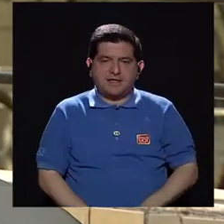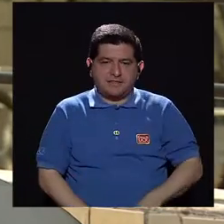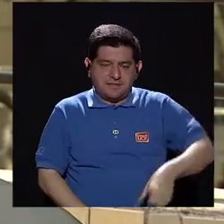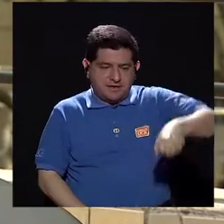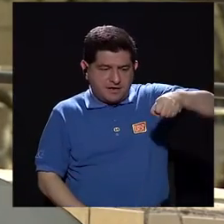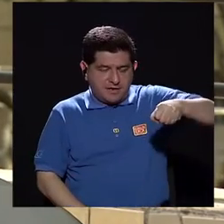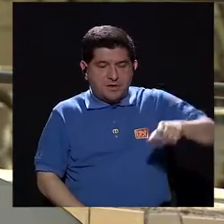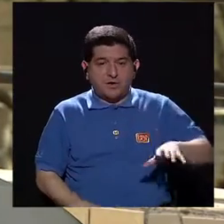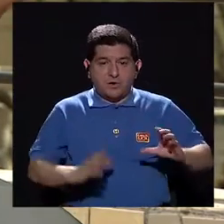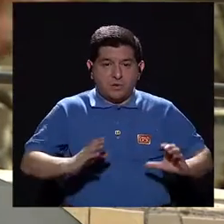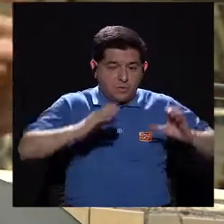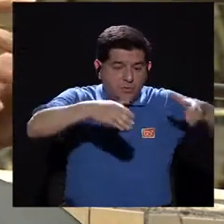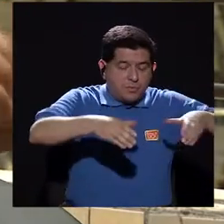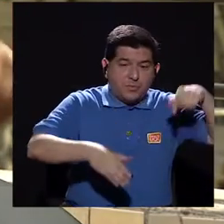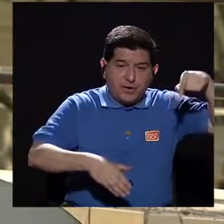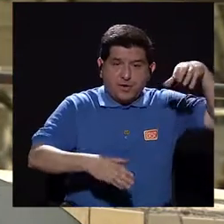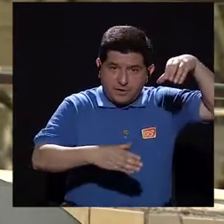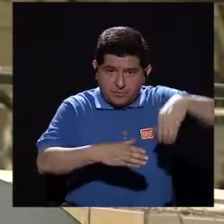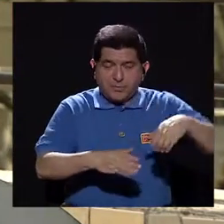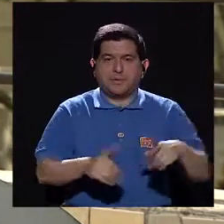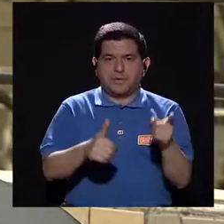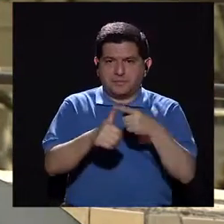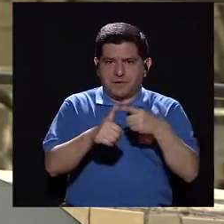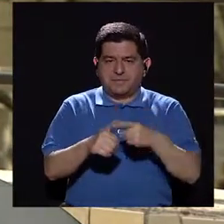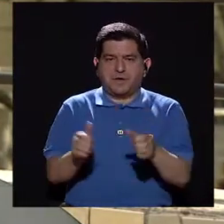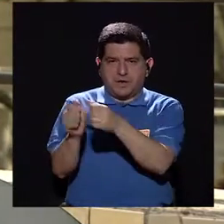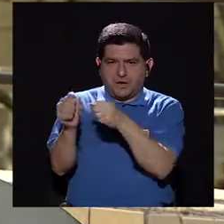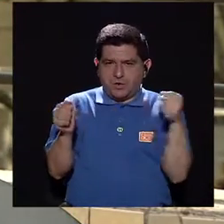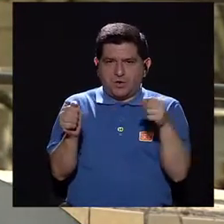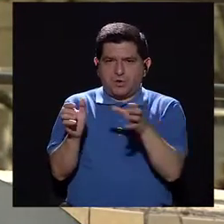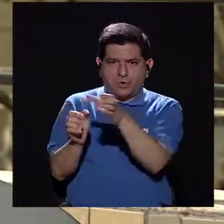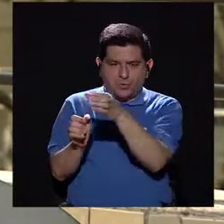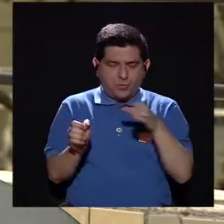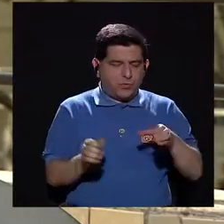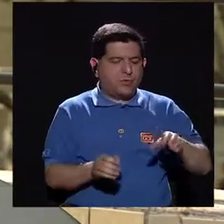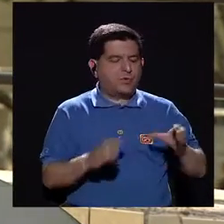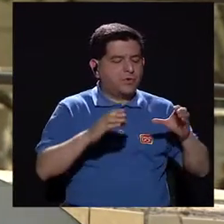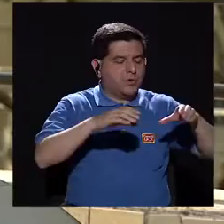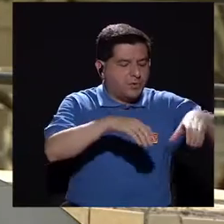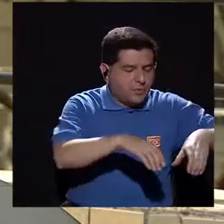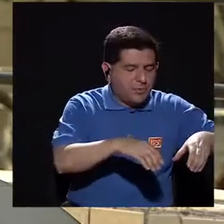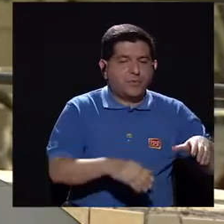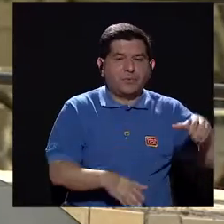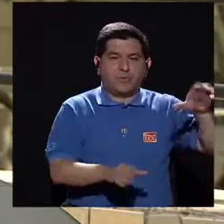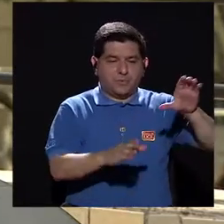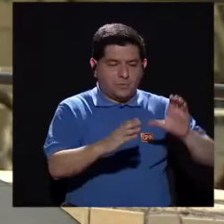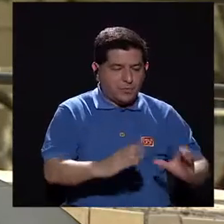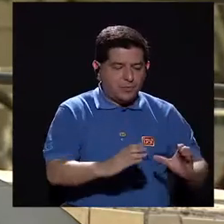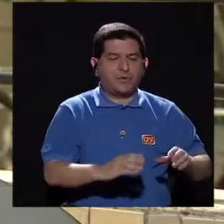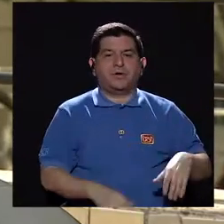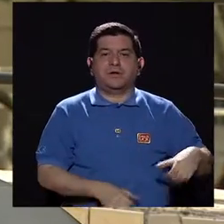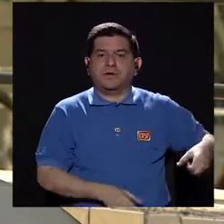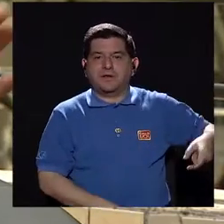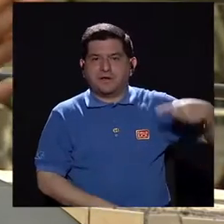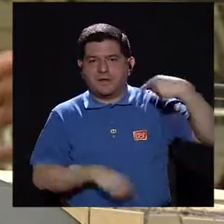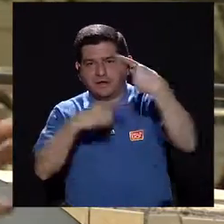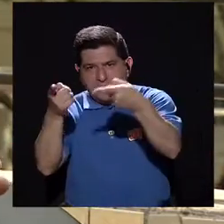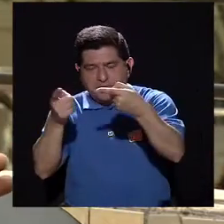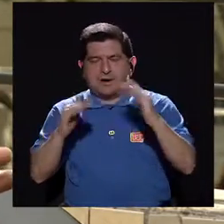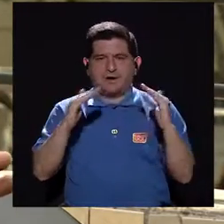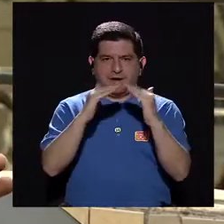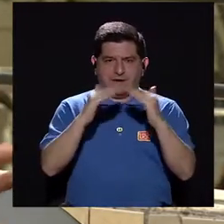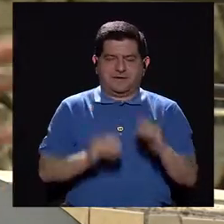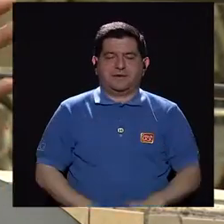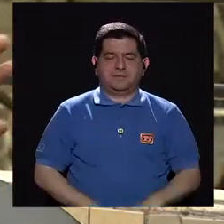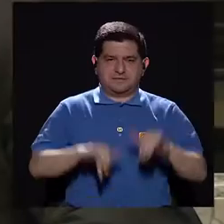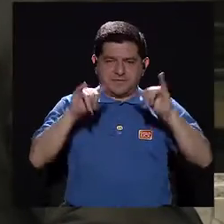hielera para que del refrigerador la saquen a la hielera y se mantenga hasta que lleguen a casa para mantenerla. ¿Cuánto es el